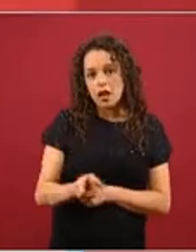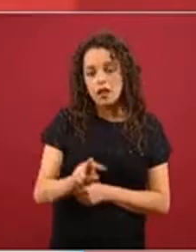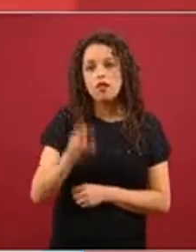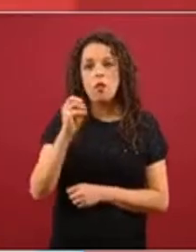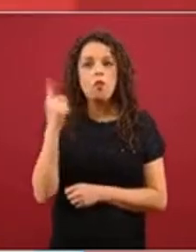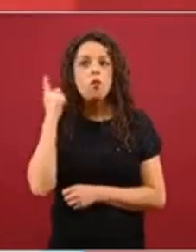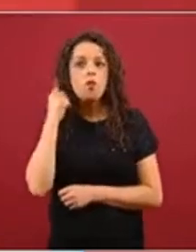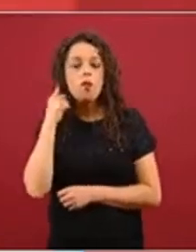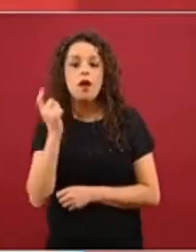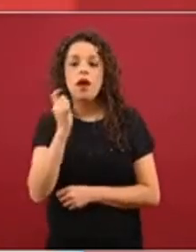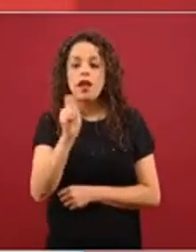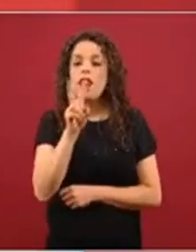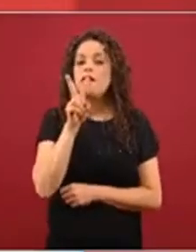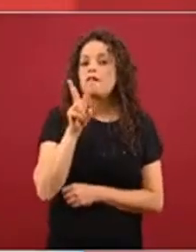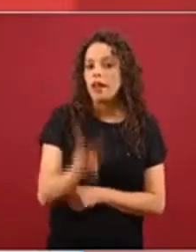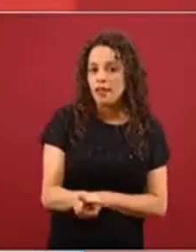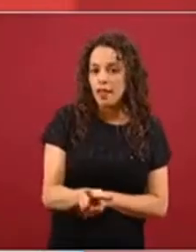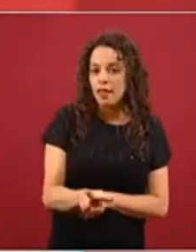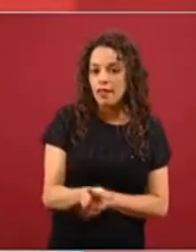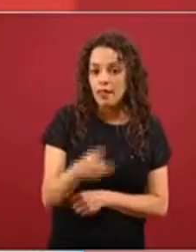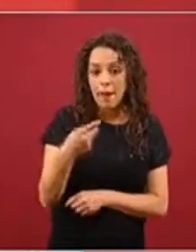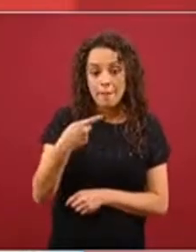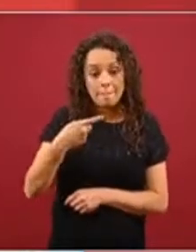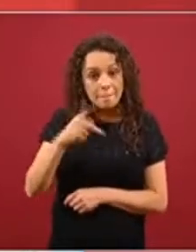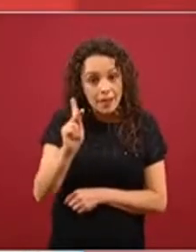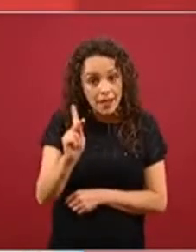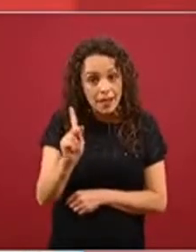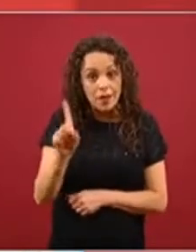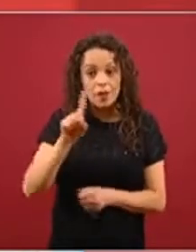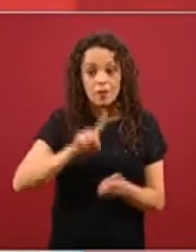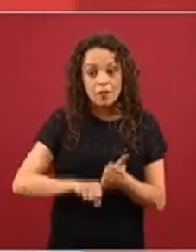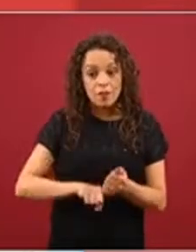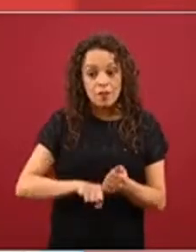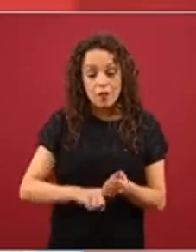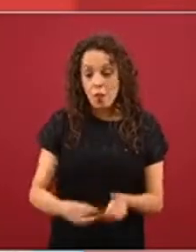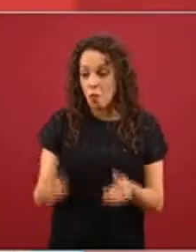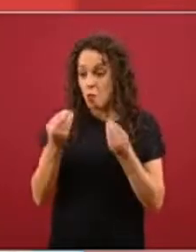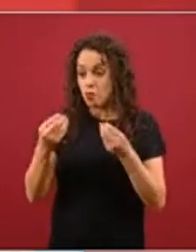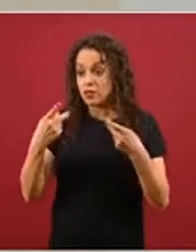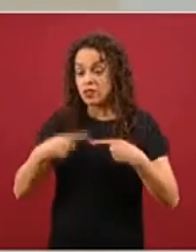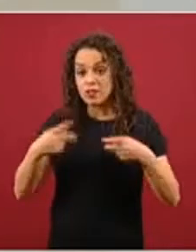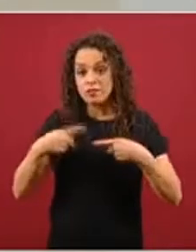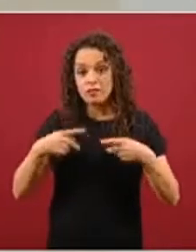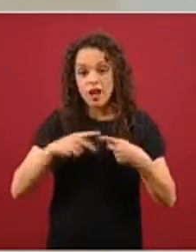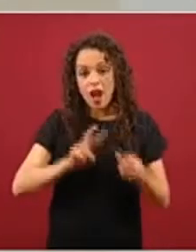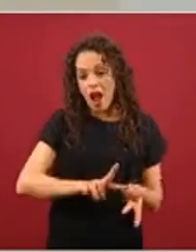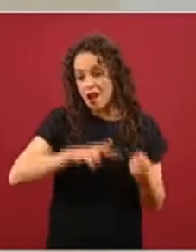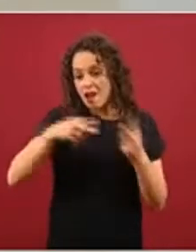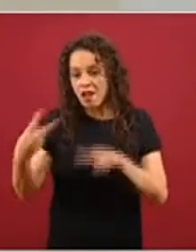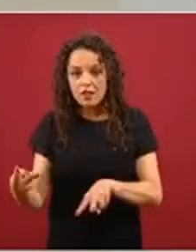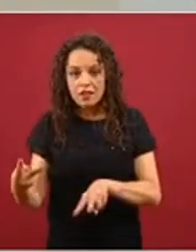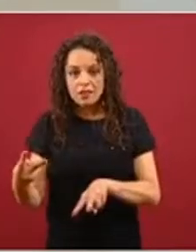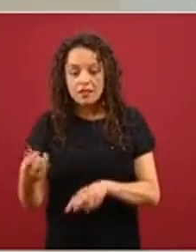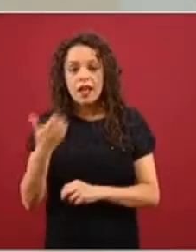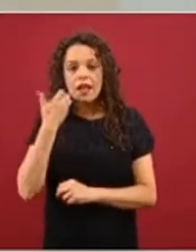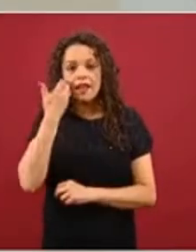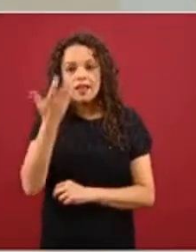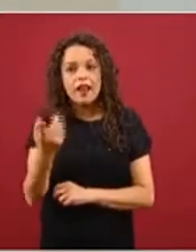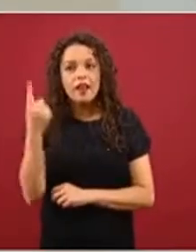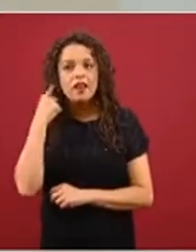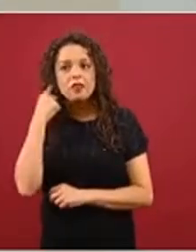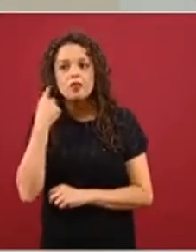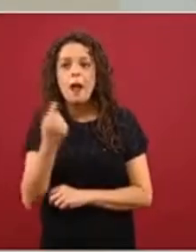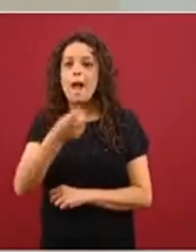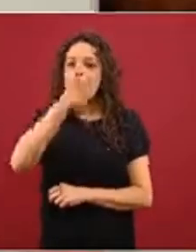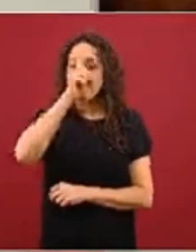verdad, pero resulta que hay una gran cantidad de personas que prefieren oír la no verdad, la mentira. Entonces,